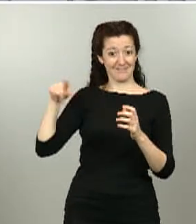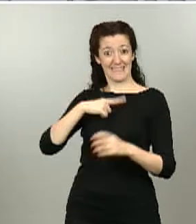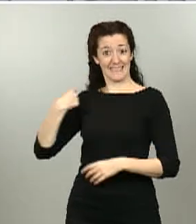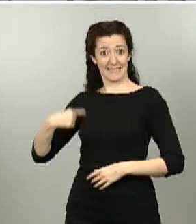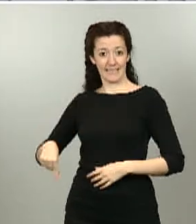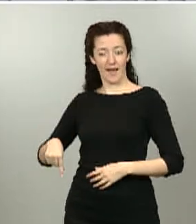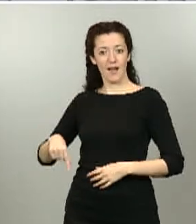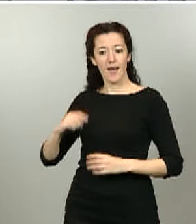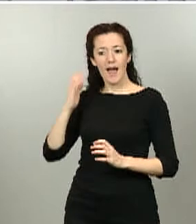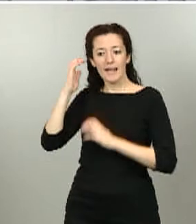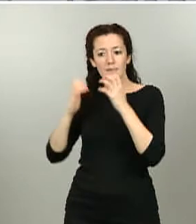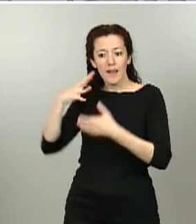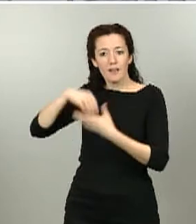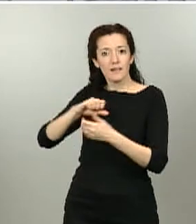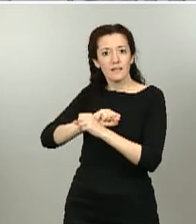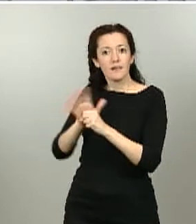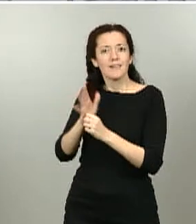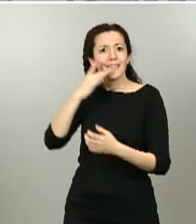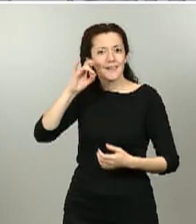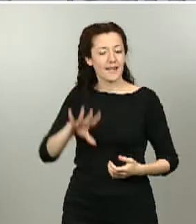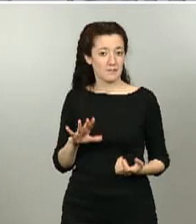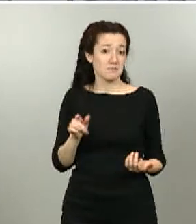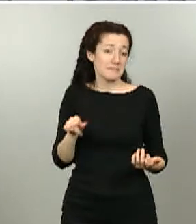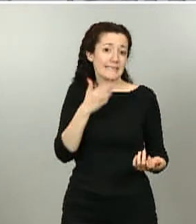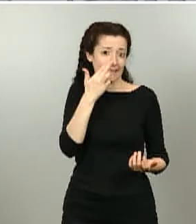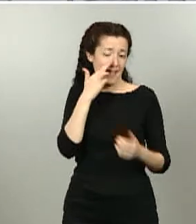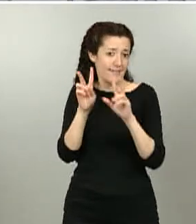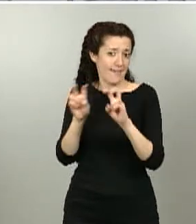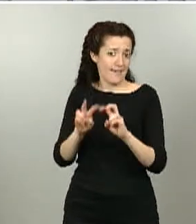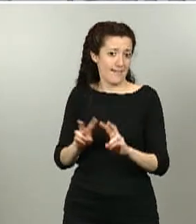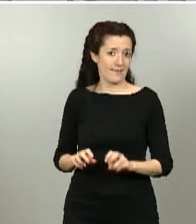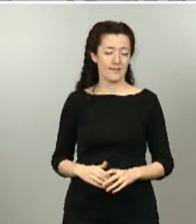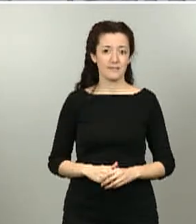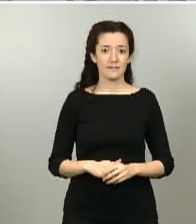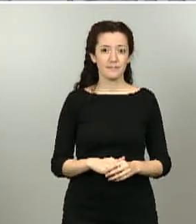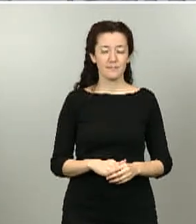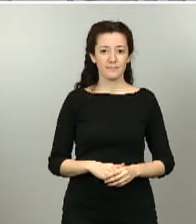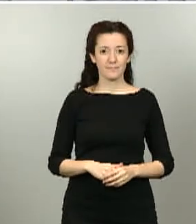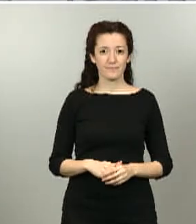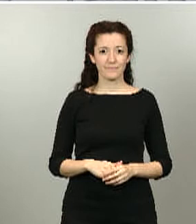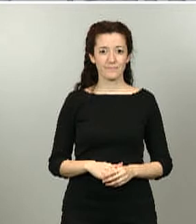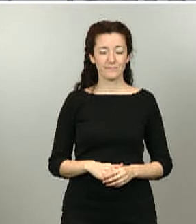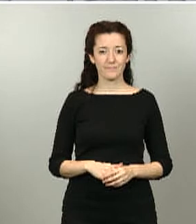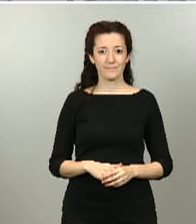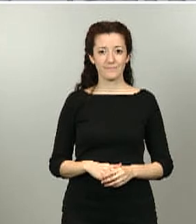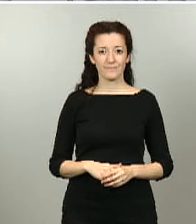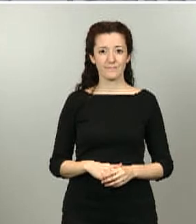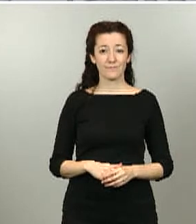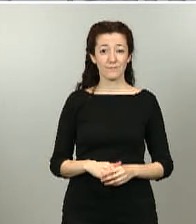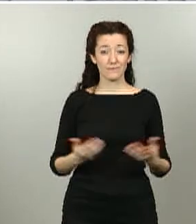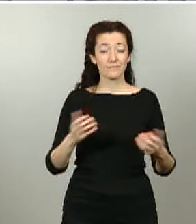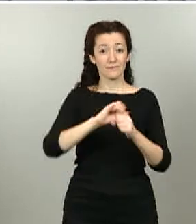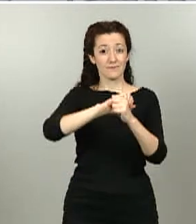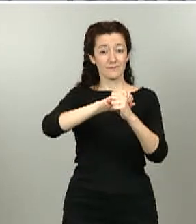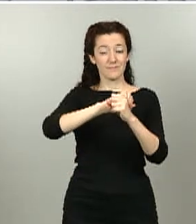otros coronavirus, en concreto un coronavirus, el otro SARS, el virus que produce